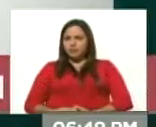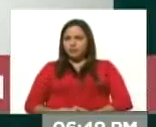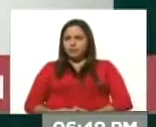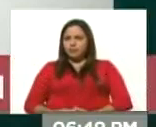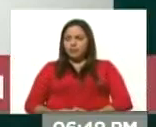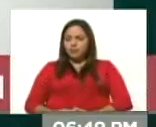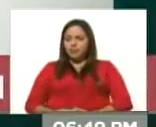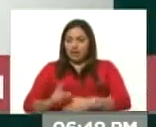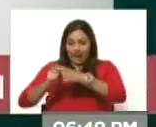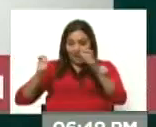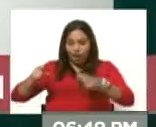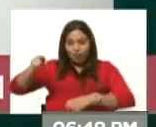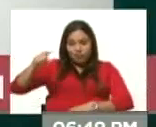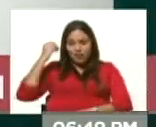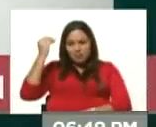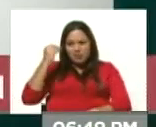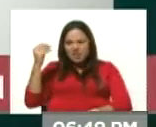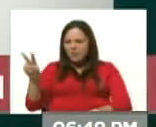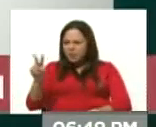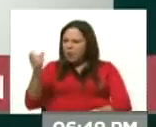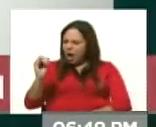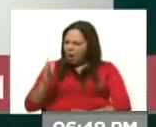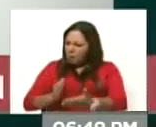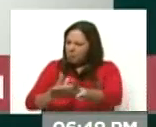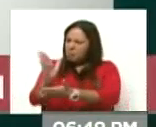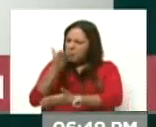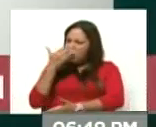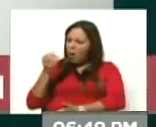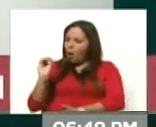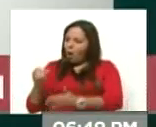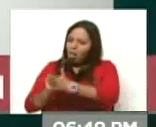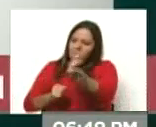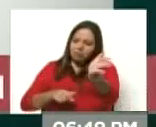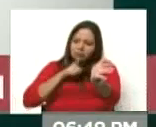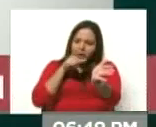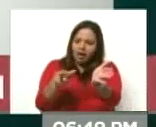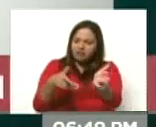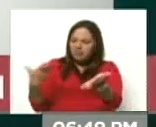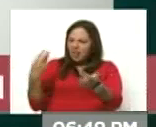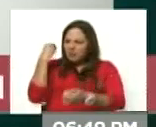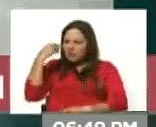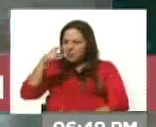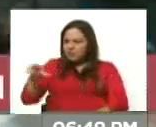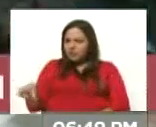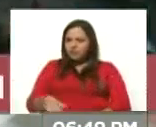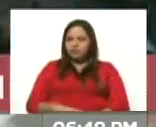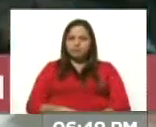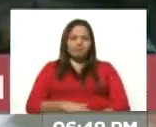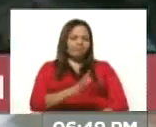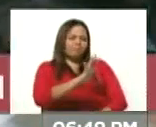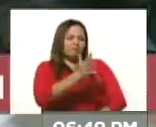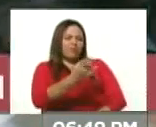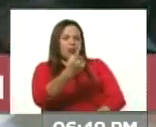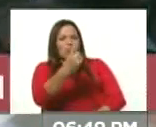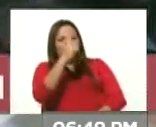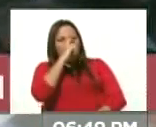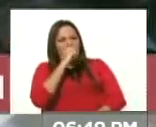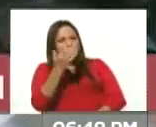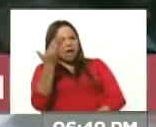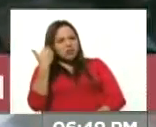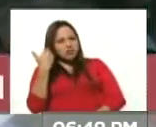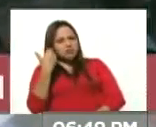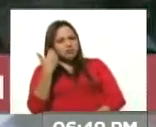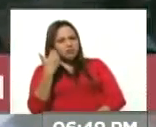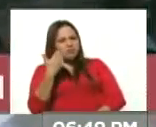usted piensa que actualmente venezuela va por buen camino o va por mal camino o que dice la gente hace más de un año cerca